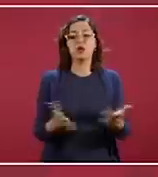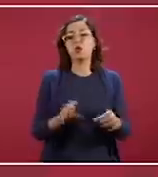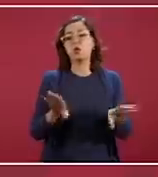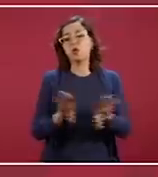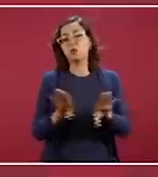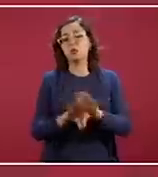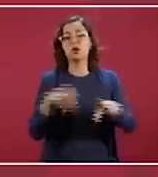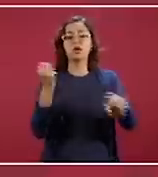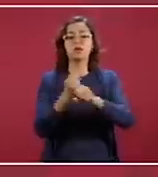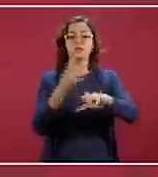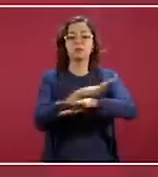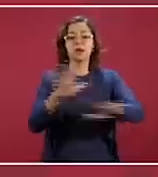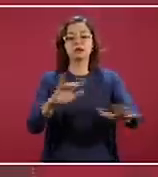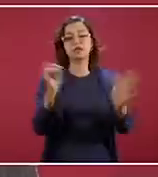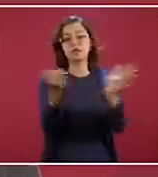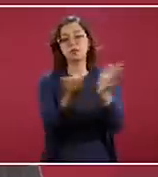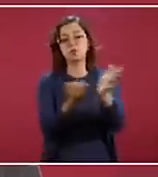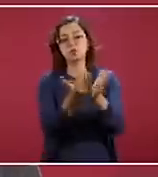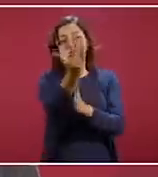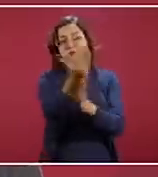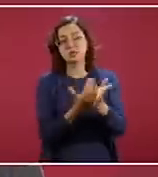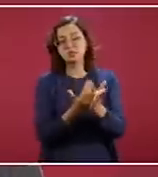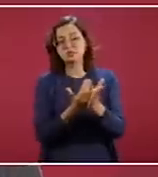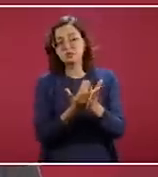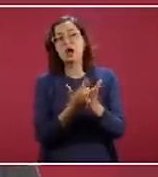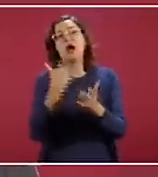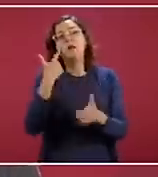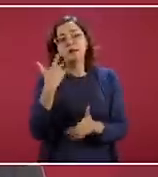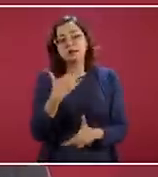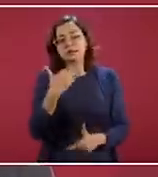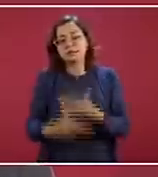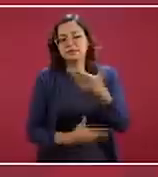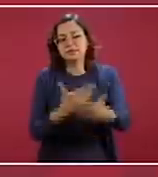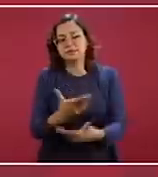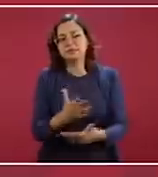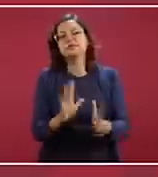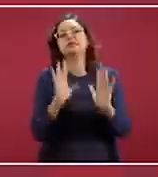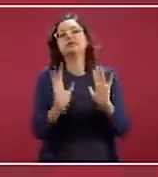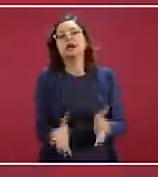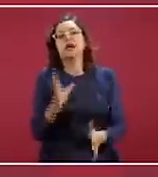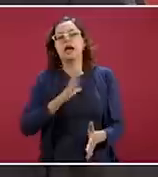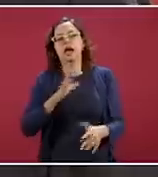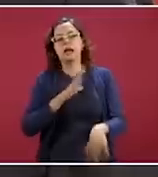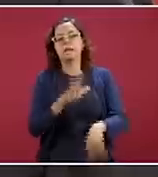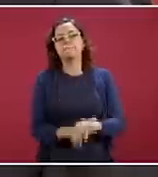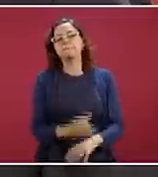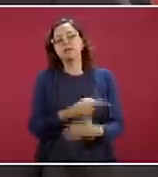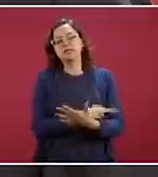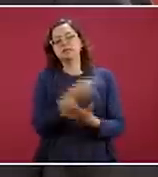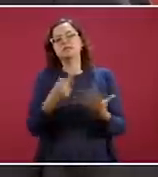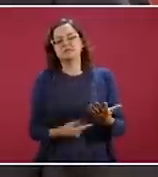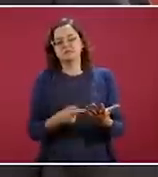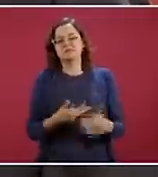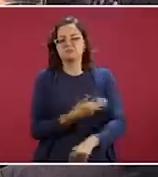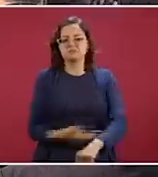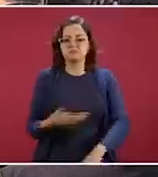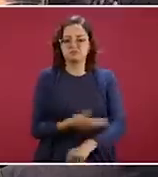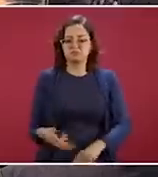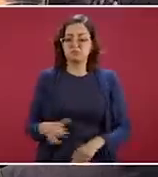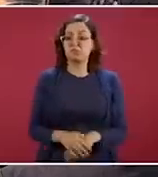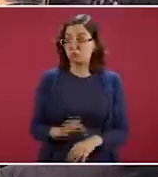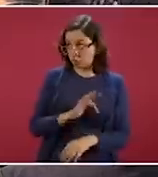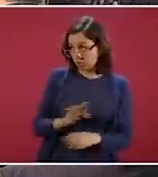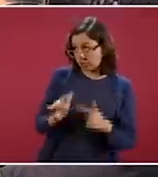reducción de los impuestos en la franja fronteriza. Y ahora tenemos más elementos para avanzar en lo otro. ¿Sigue siendo